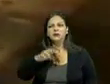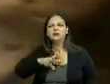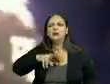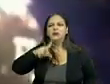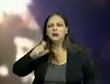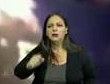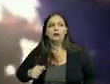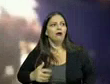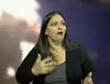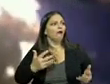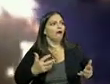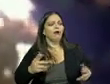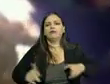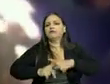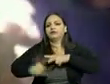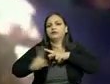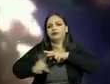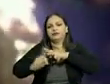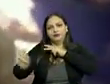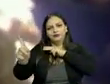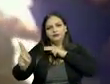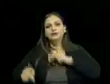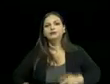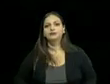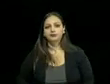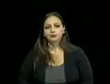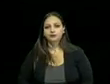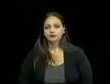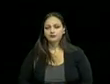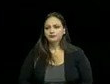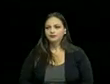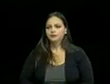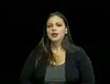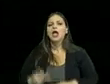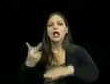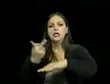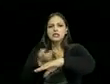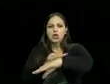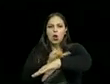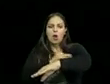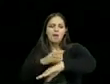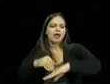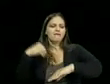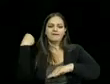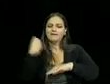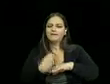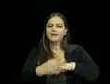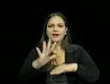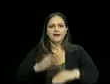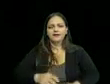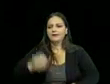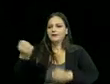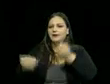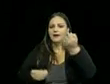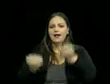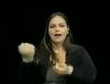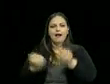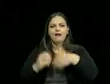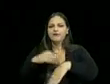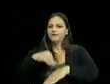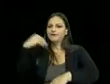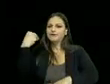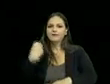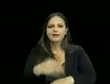dejando el automotor abandonado con las evidencias en la paila. Los señores se movilizaban en este vehículo, traían en